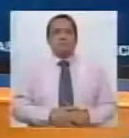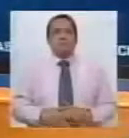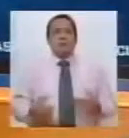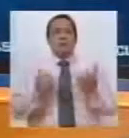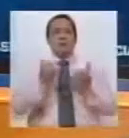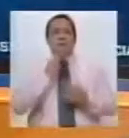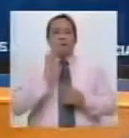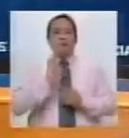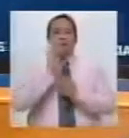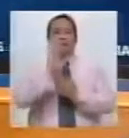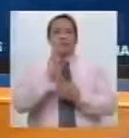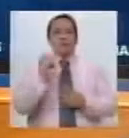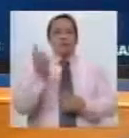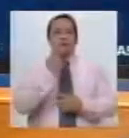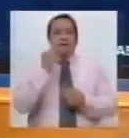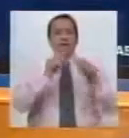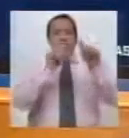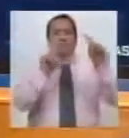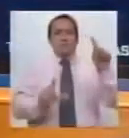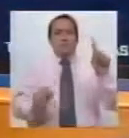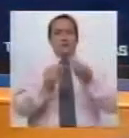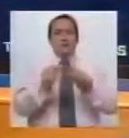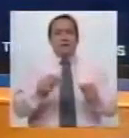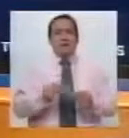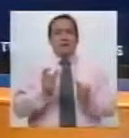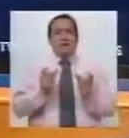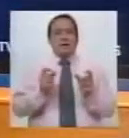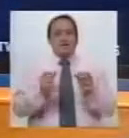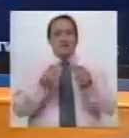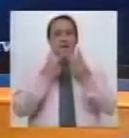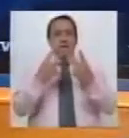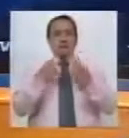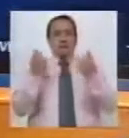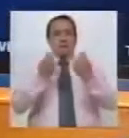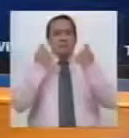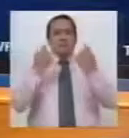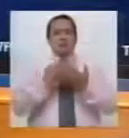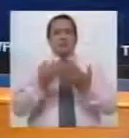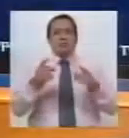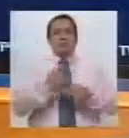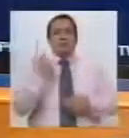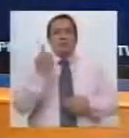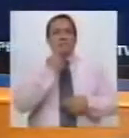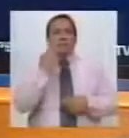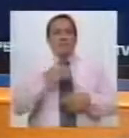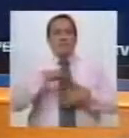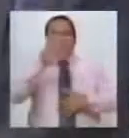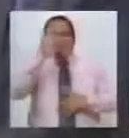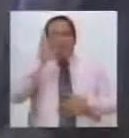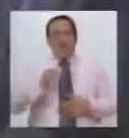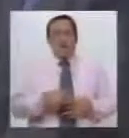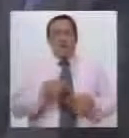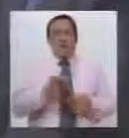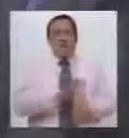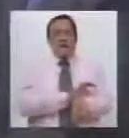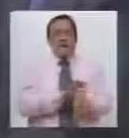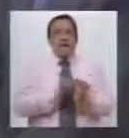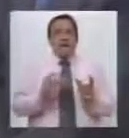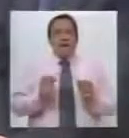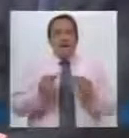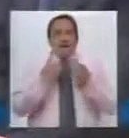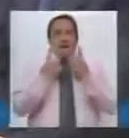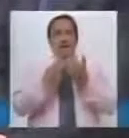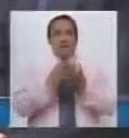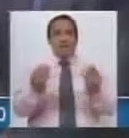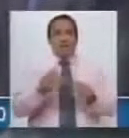Hoy se lanzó la campaña Sudamérica Libre de Cáncer de Cuello Uterino en una ceremonia en el Instituto Nacional de Enfermedades Neoplásicas. Esta cruzada busca prevenir este tipo